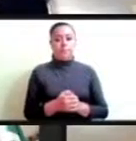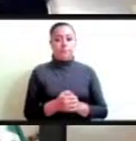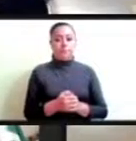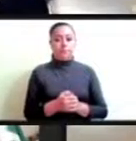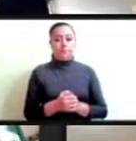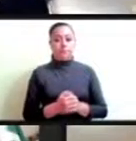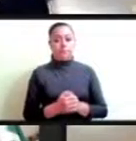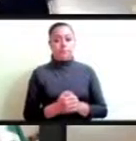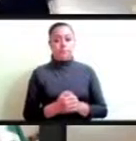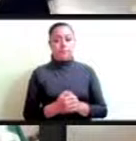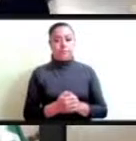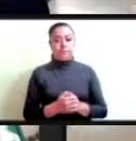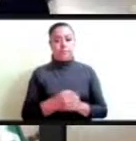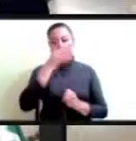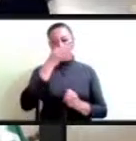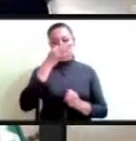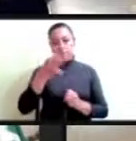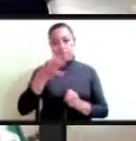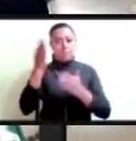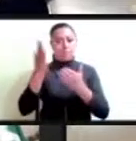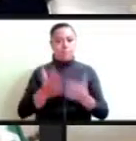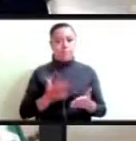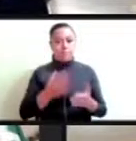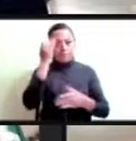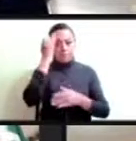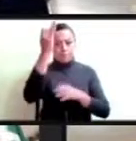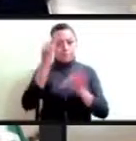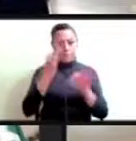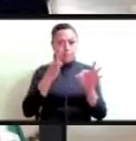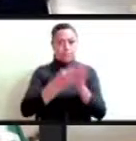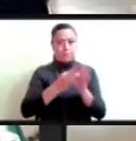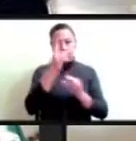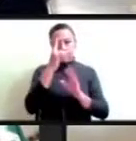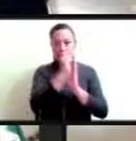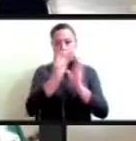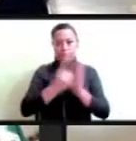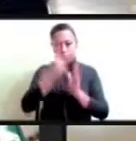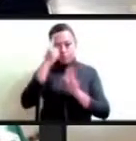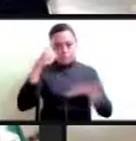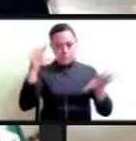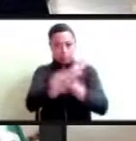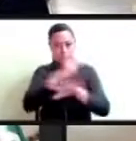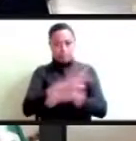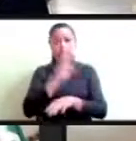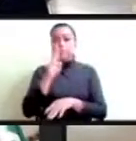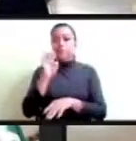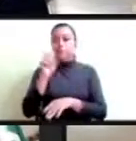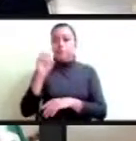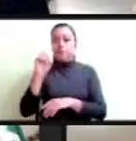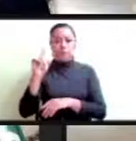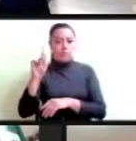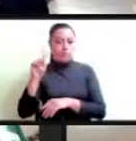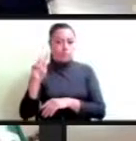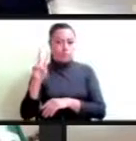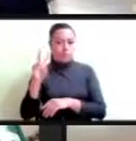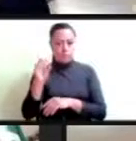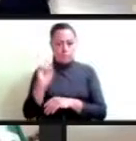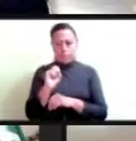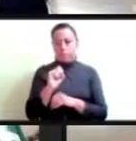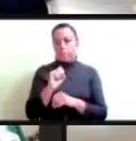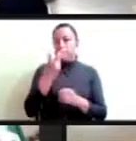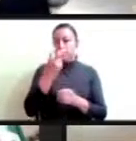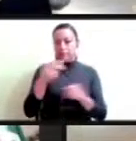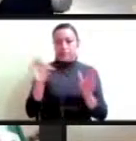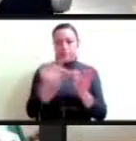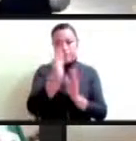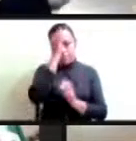Se informa que se recibió en tiempo y forma una solicitud para modificar los resolutivos del presente punto de acuerdo. Para presentar una proposición con punto